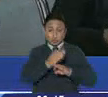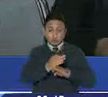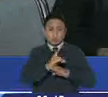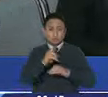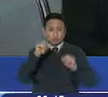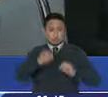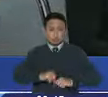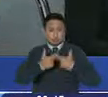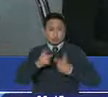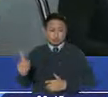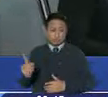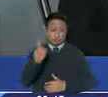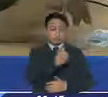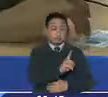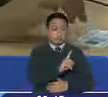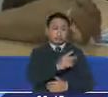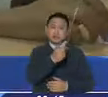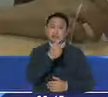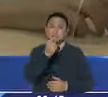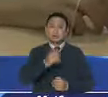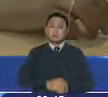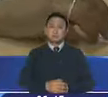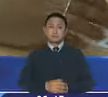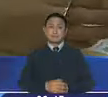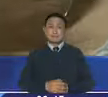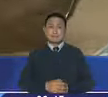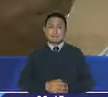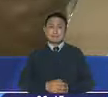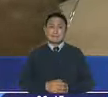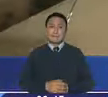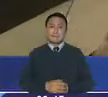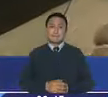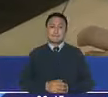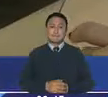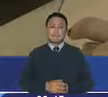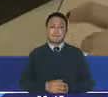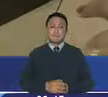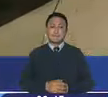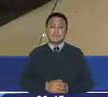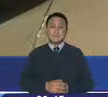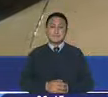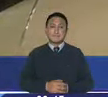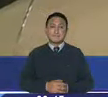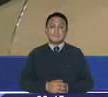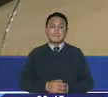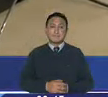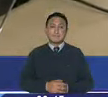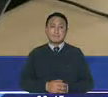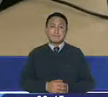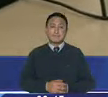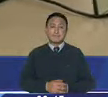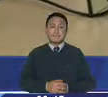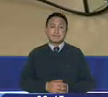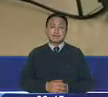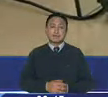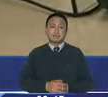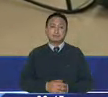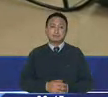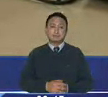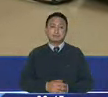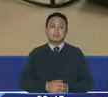acudir directamente a la agencia más cercana para ser atendidos de manera preferencial. En Quito informó Ismenia